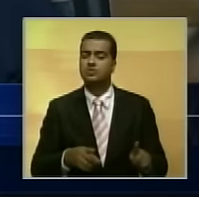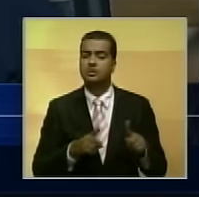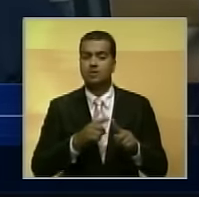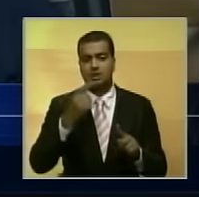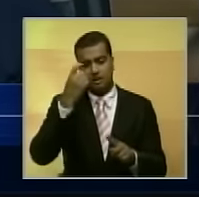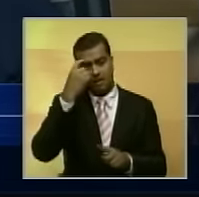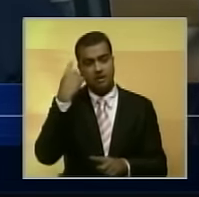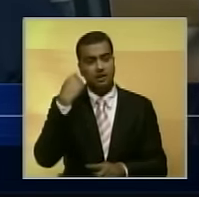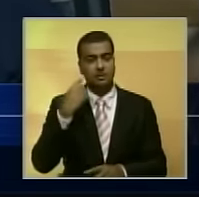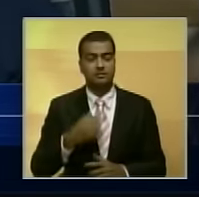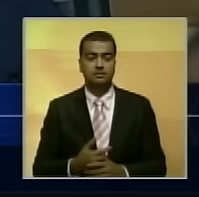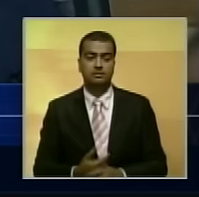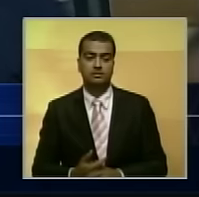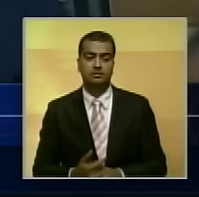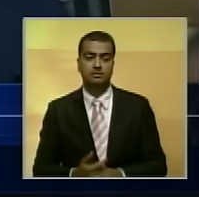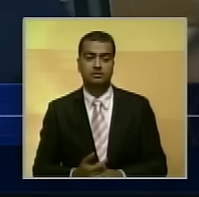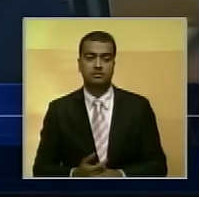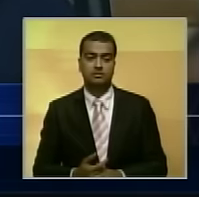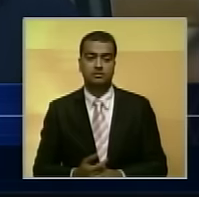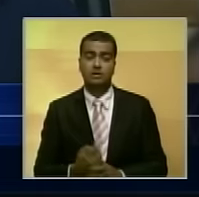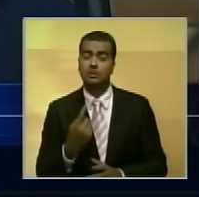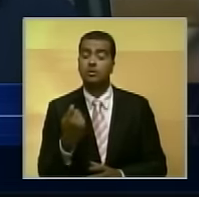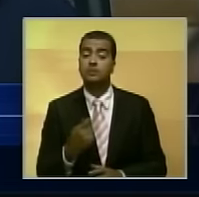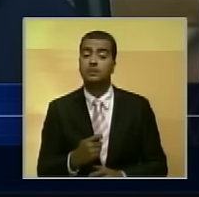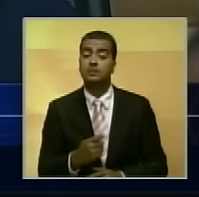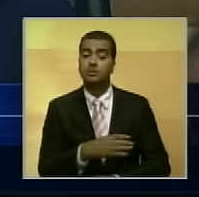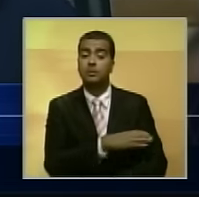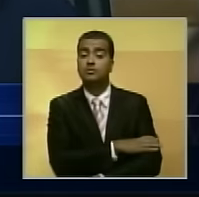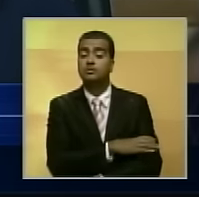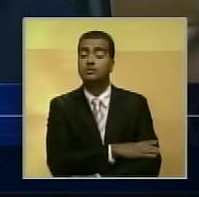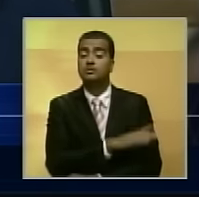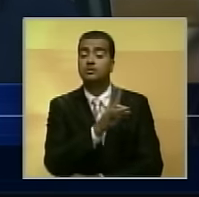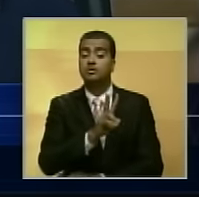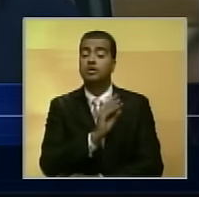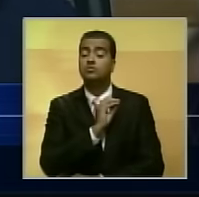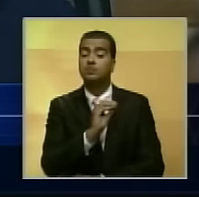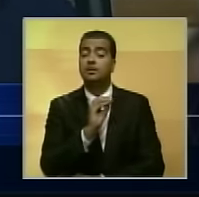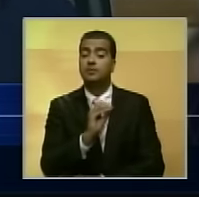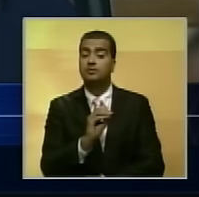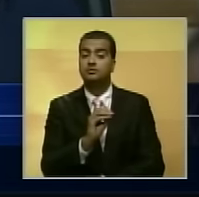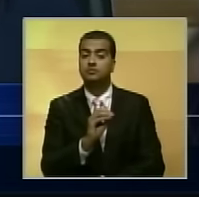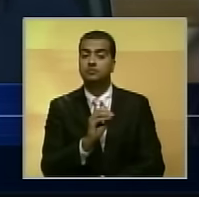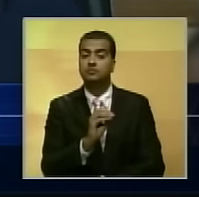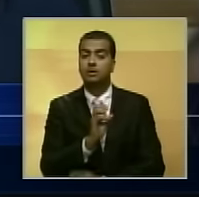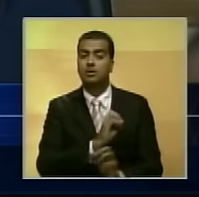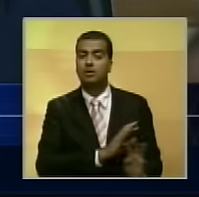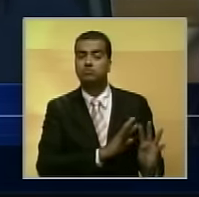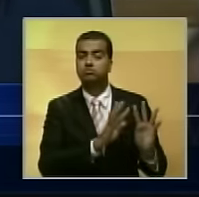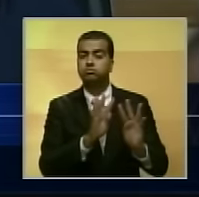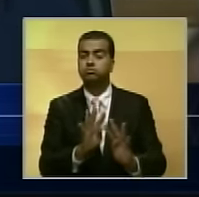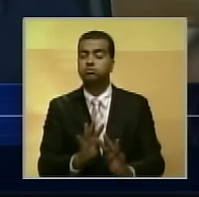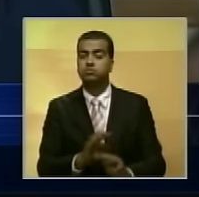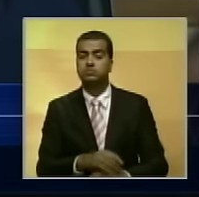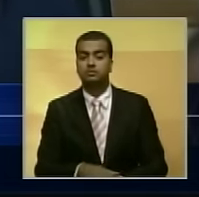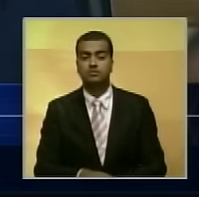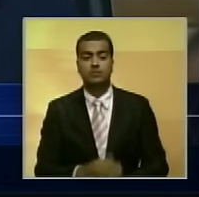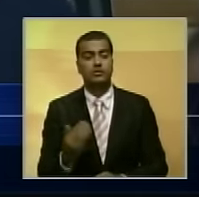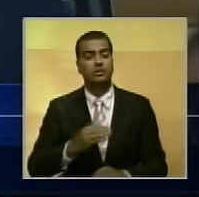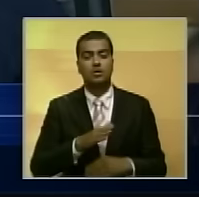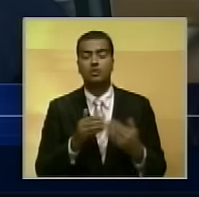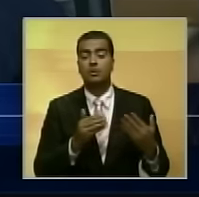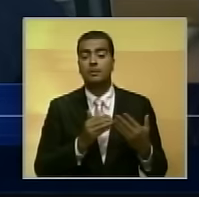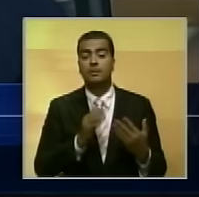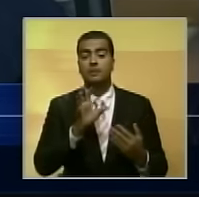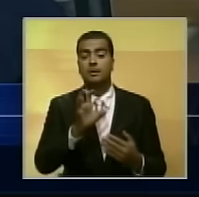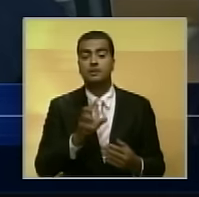ayer? Durante un mes, la oposición venezolana convocó a una concentración. Vinieron de todas partes